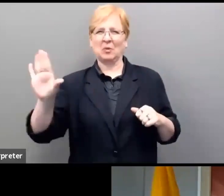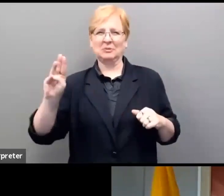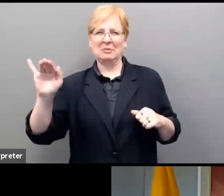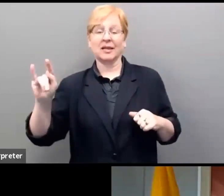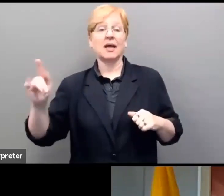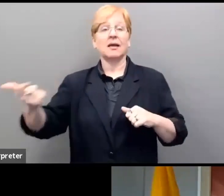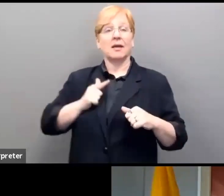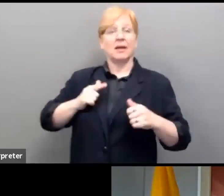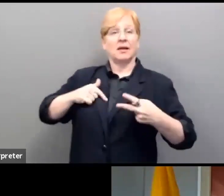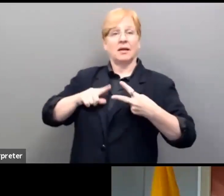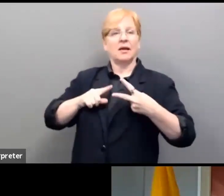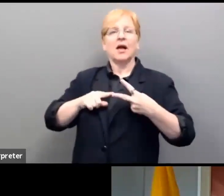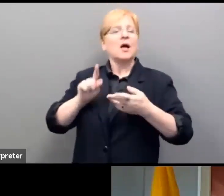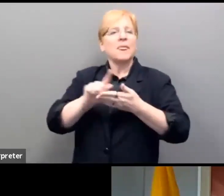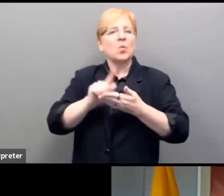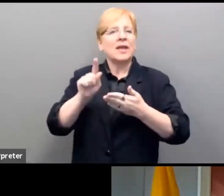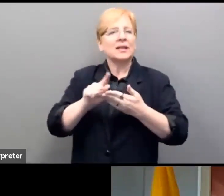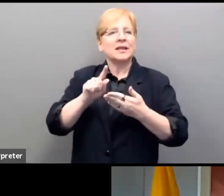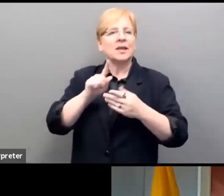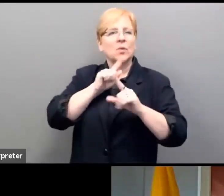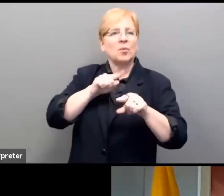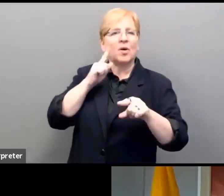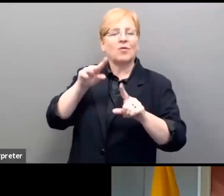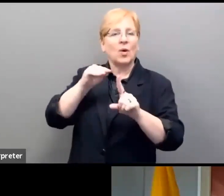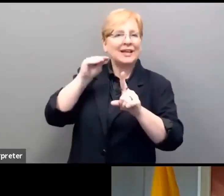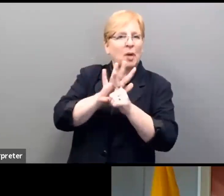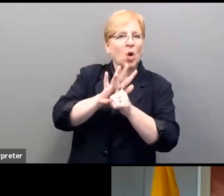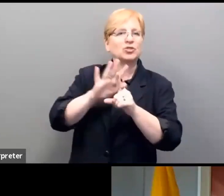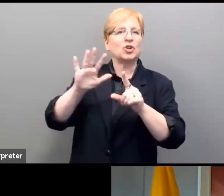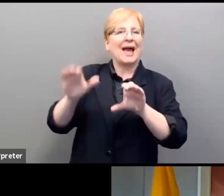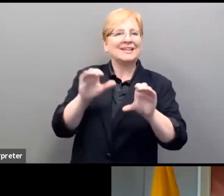y 20 estados lo han prohibido. Y la otra pregunta